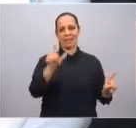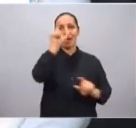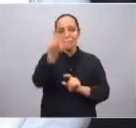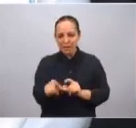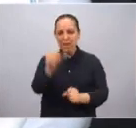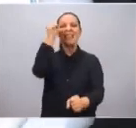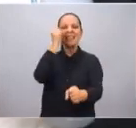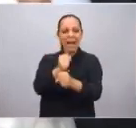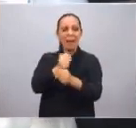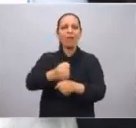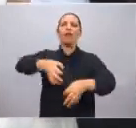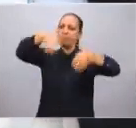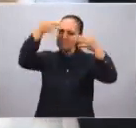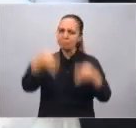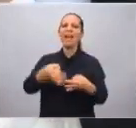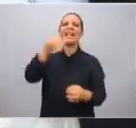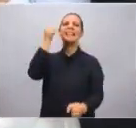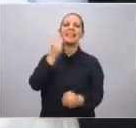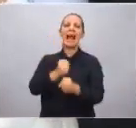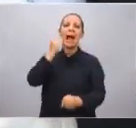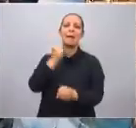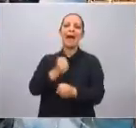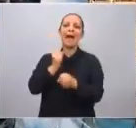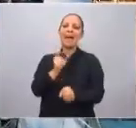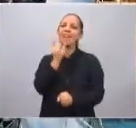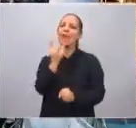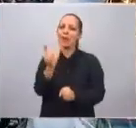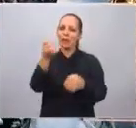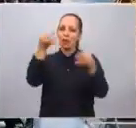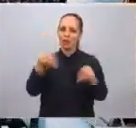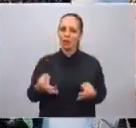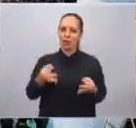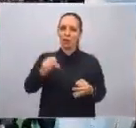un trabajador en la provincia de Buenos Aires.